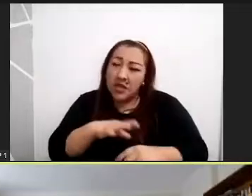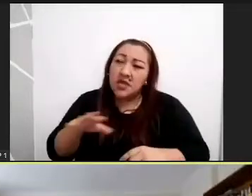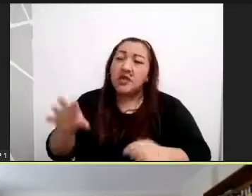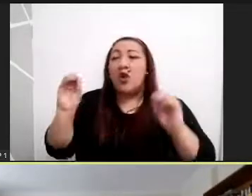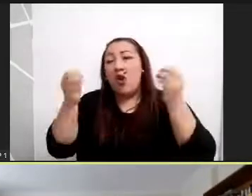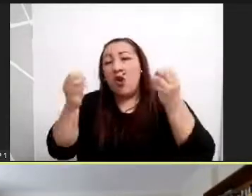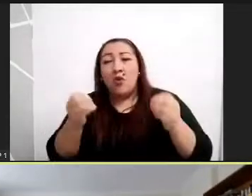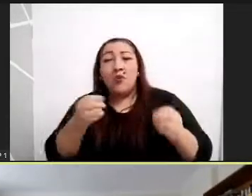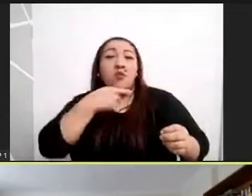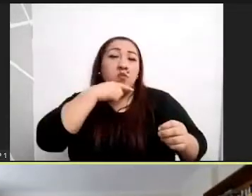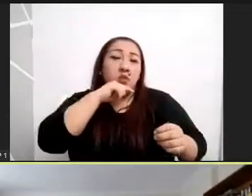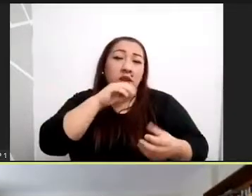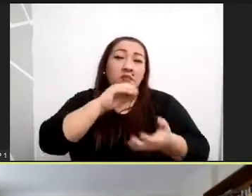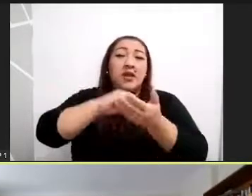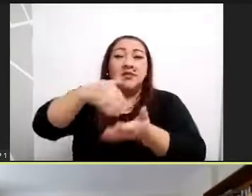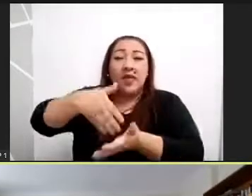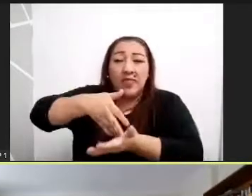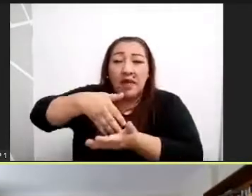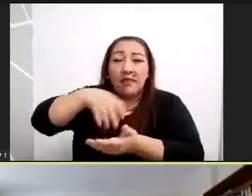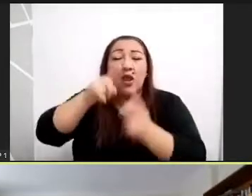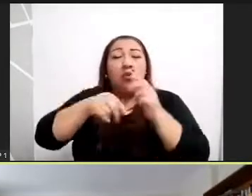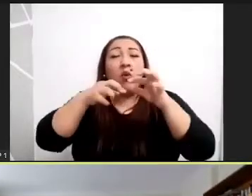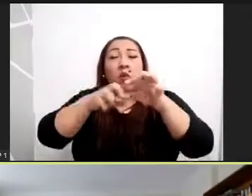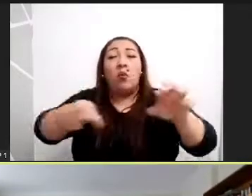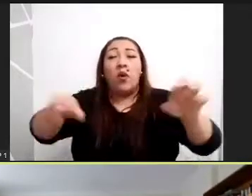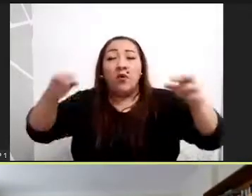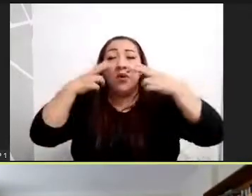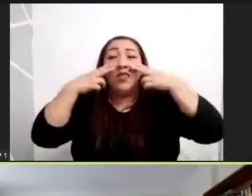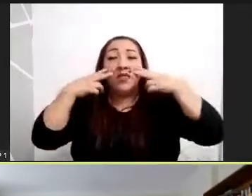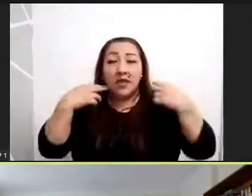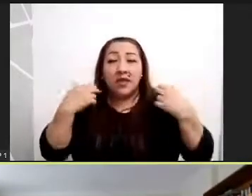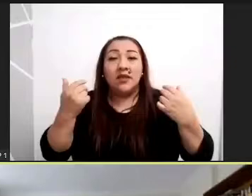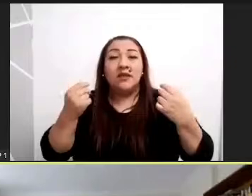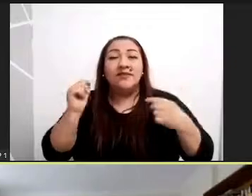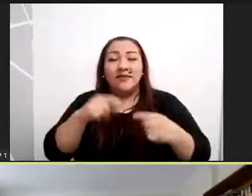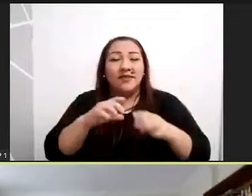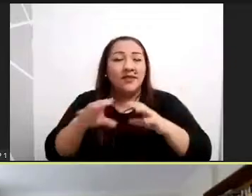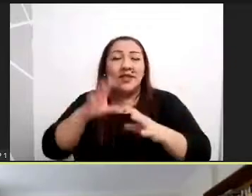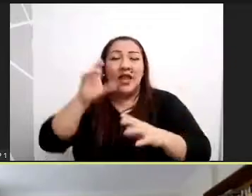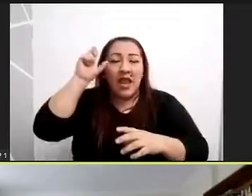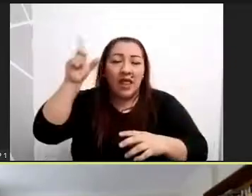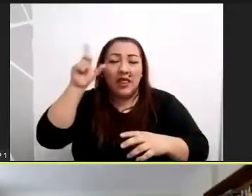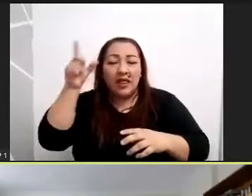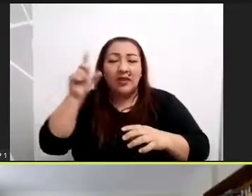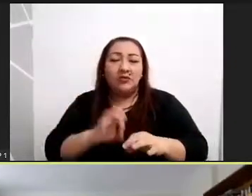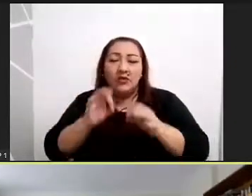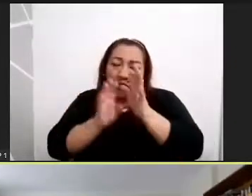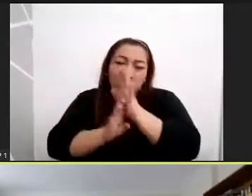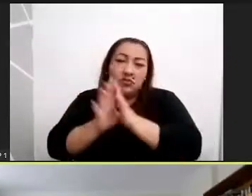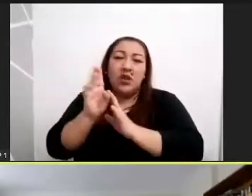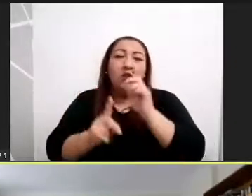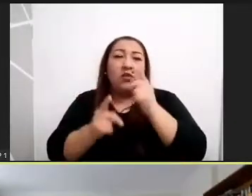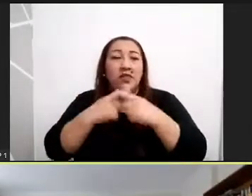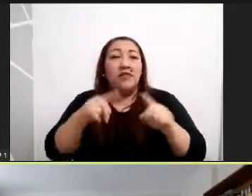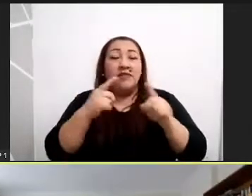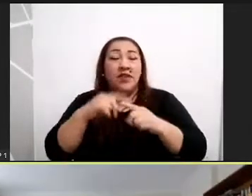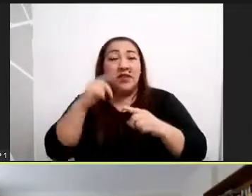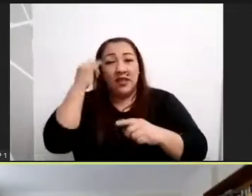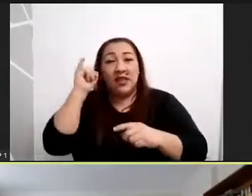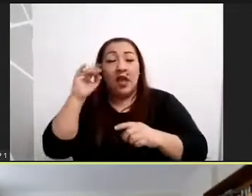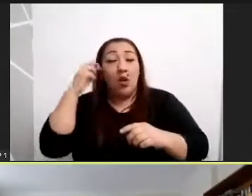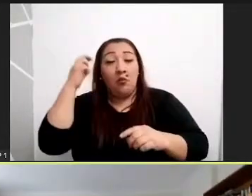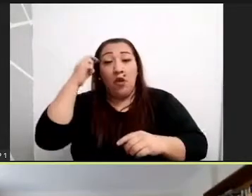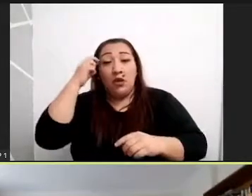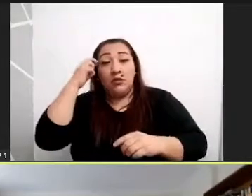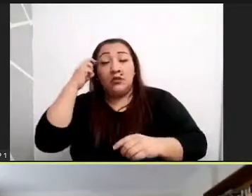las mujeres vulnerables, los pueblos indígenas. Debe generar liderazgos capaces de superar las diferencias ideológicas y políticas,